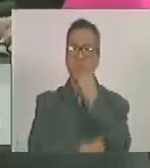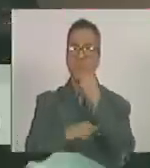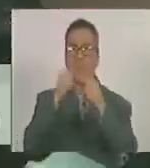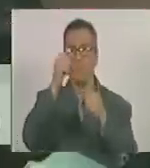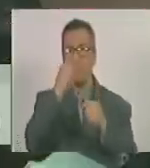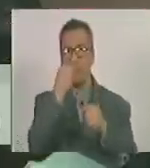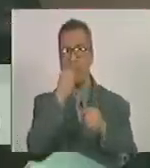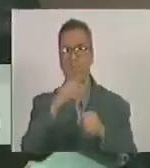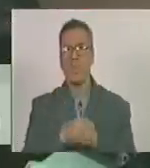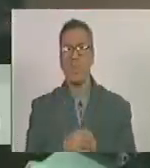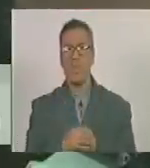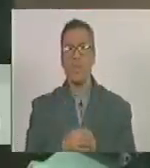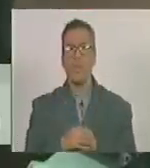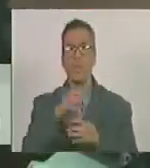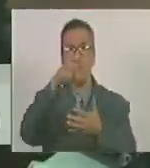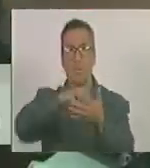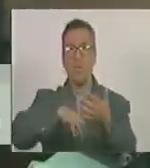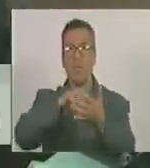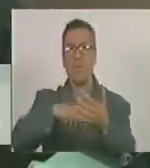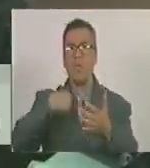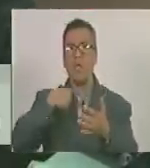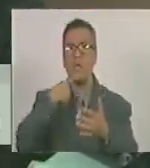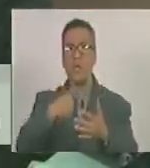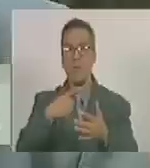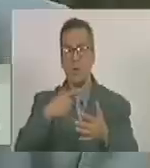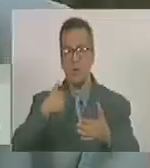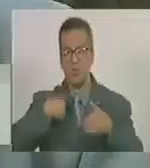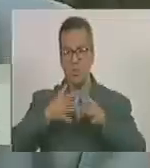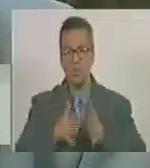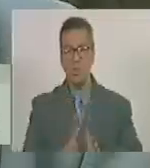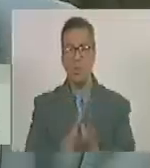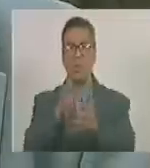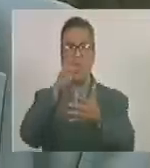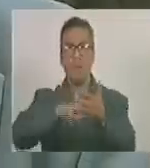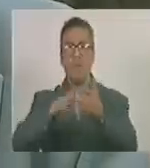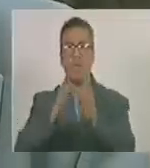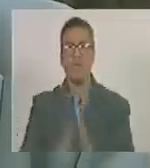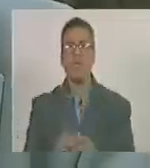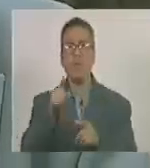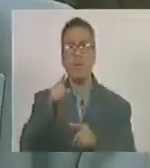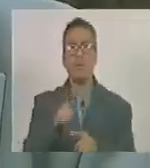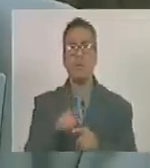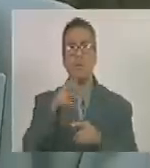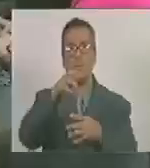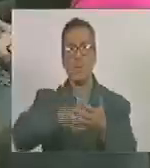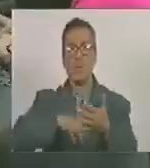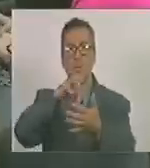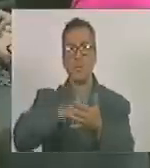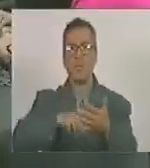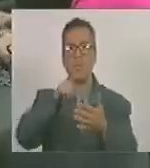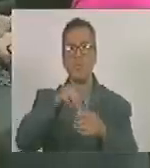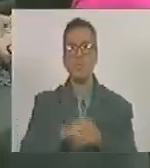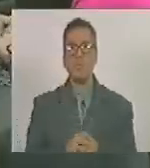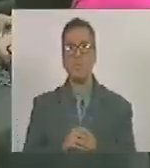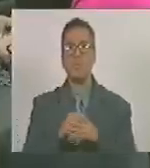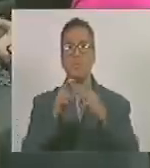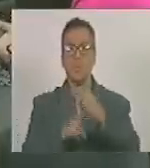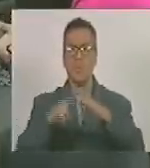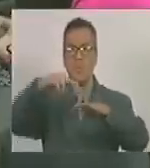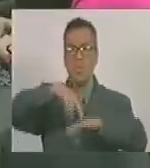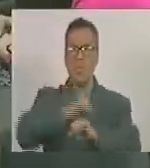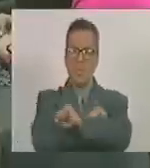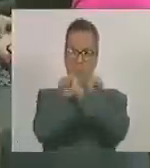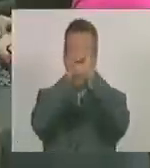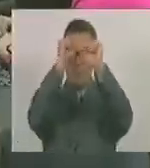campesino! Y se lo digo como hija de campesino, que cultiva la tierra, que se levanta temprano